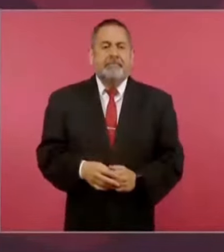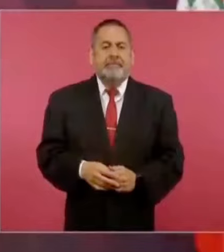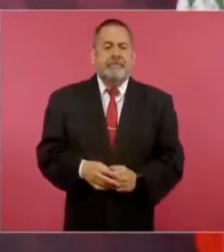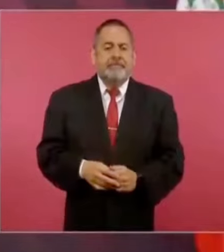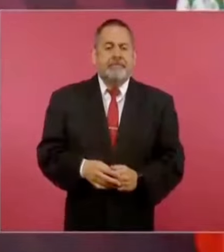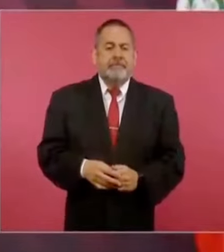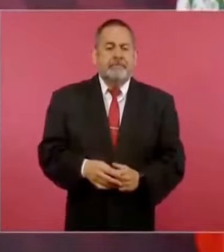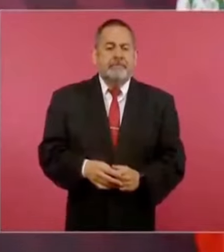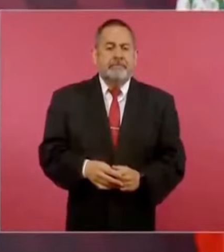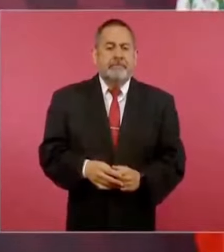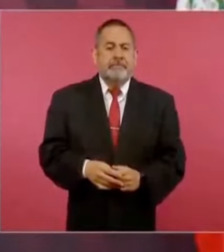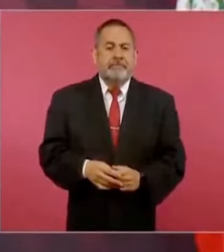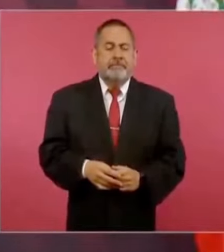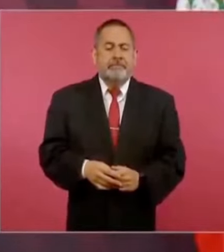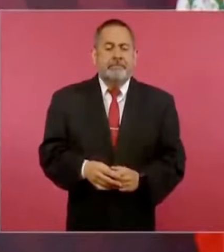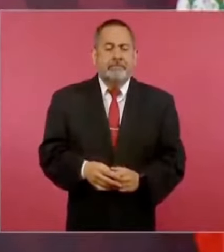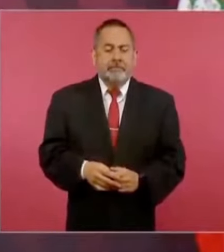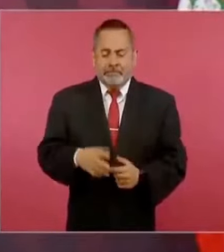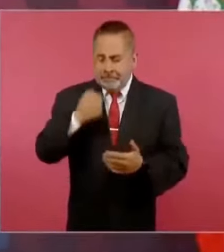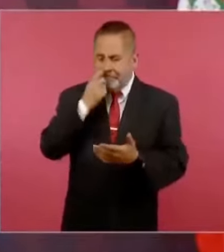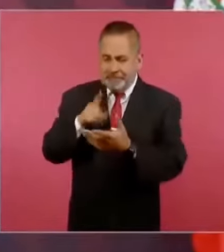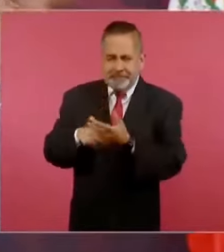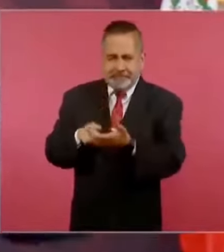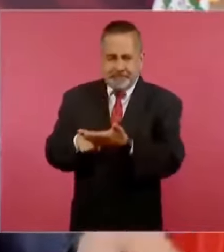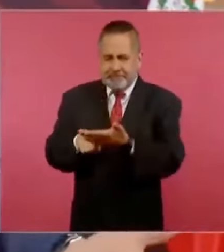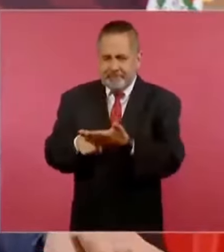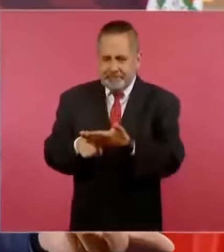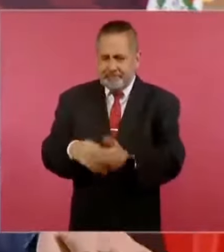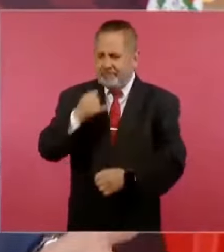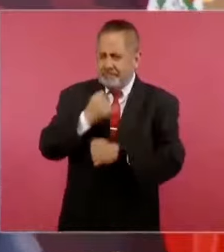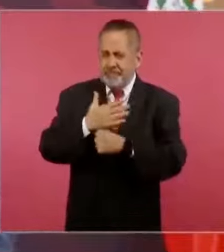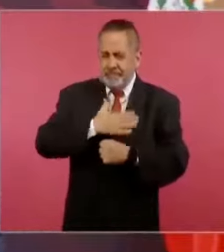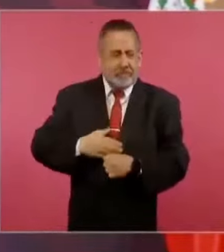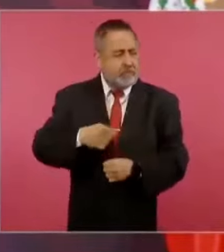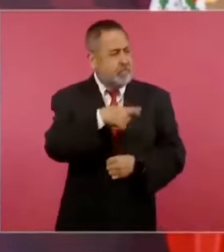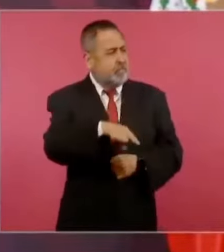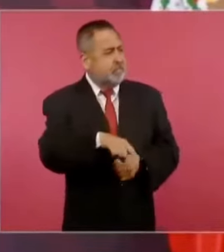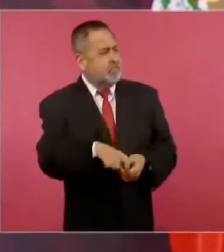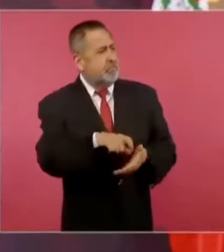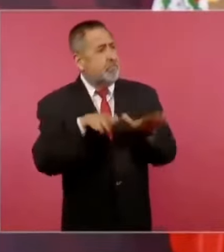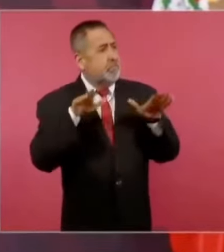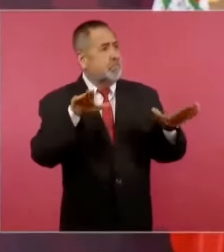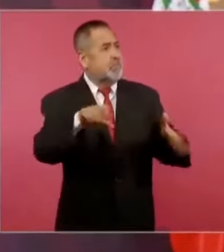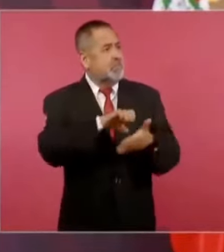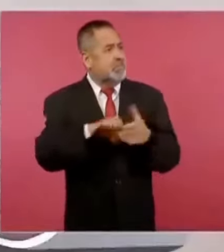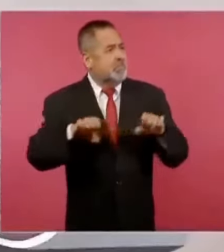es injusto que compre un avión de lujo